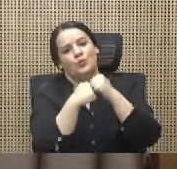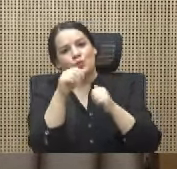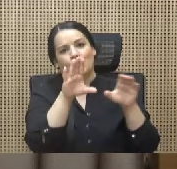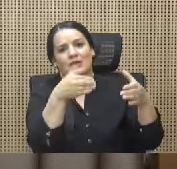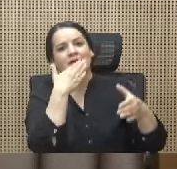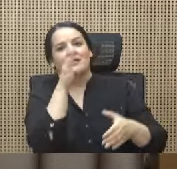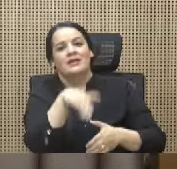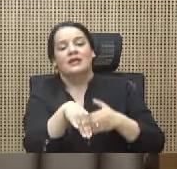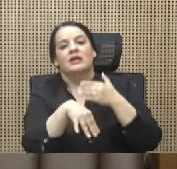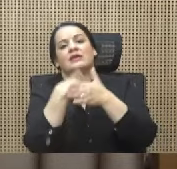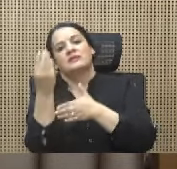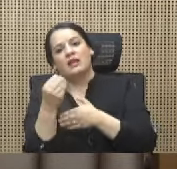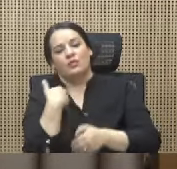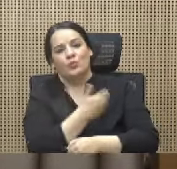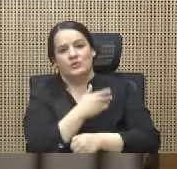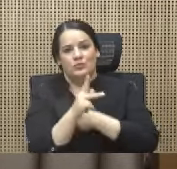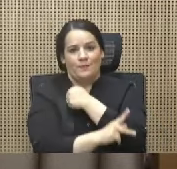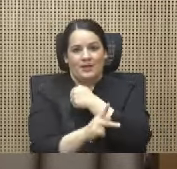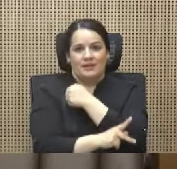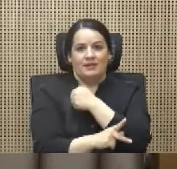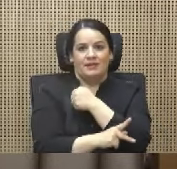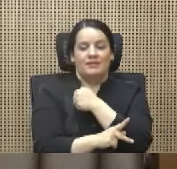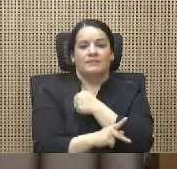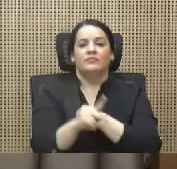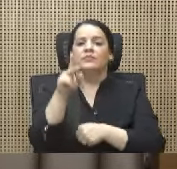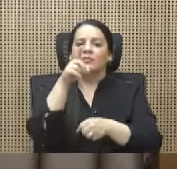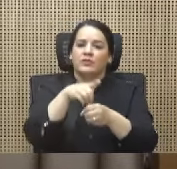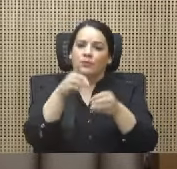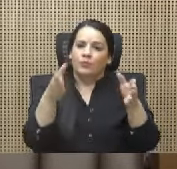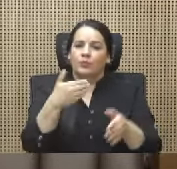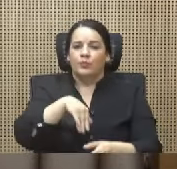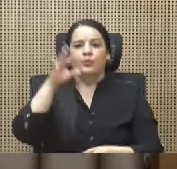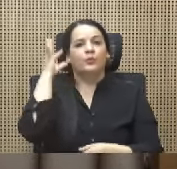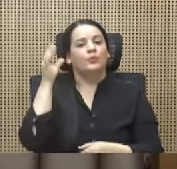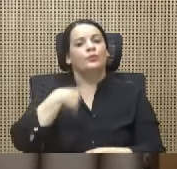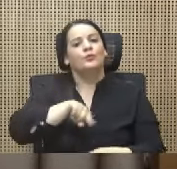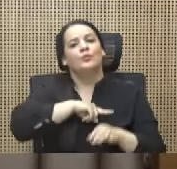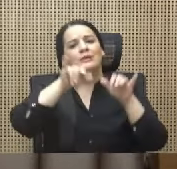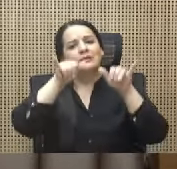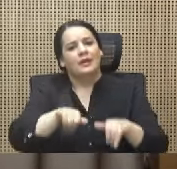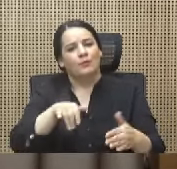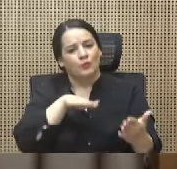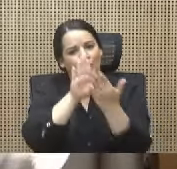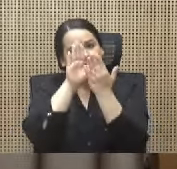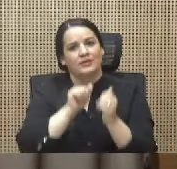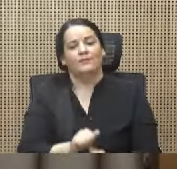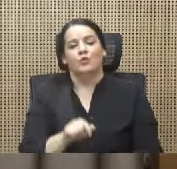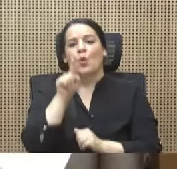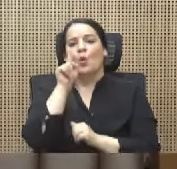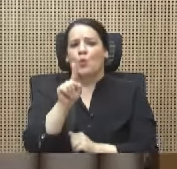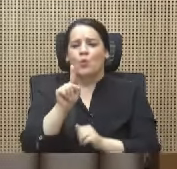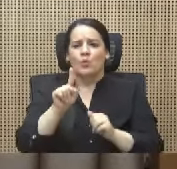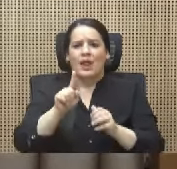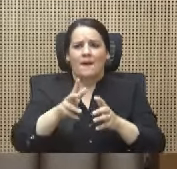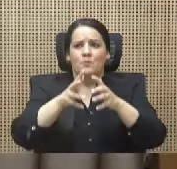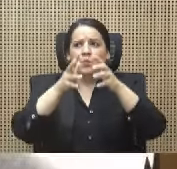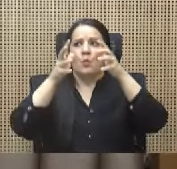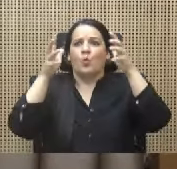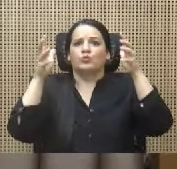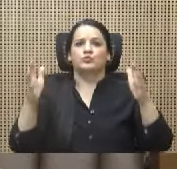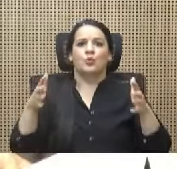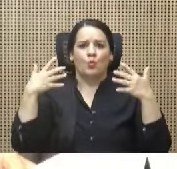nuestras fronteras. Diputadas y diputados, si estamos acá frente a una monstruosidad